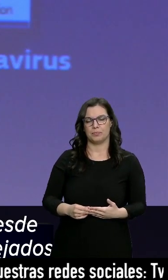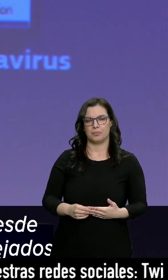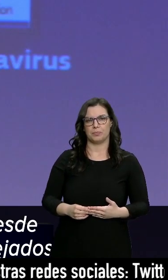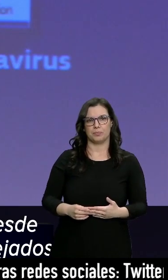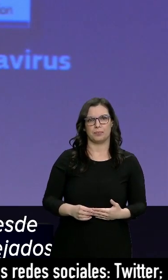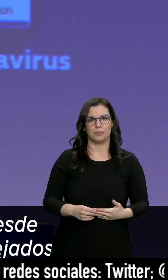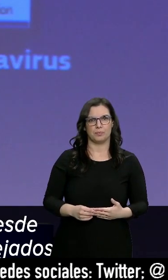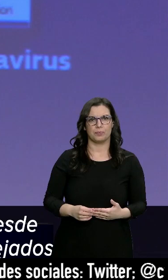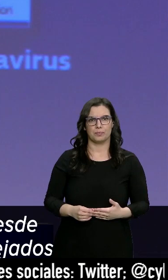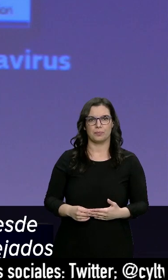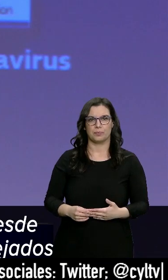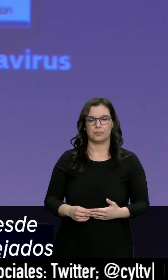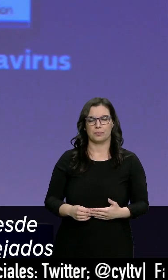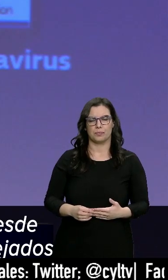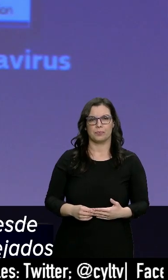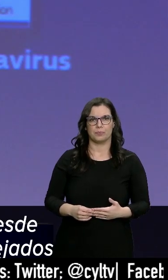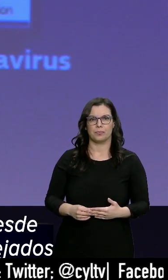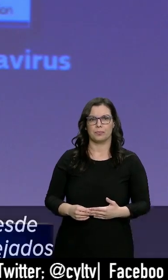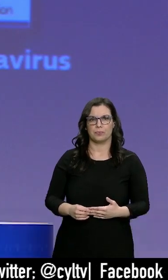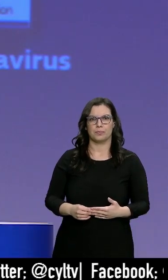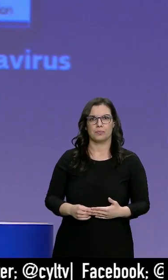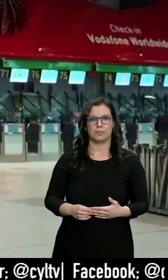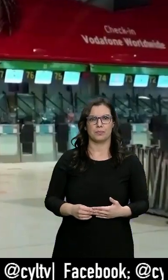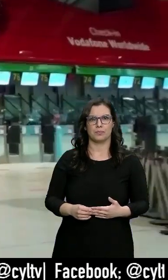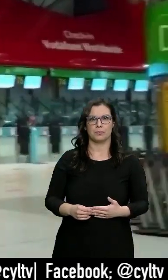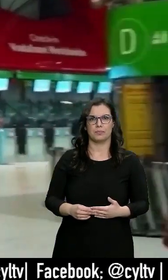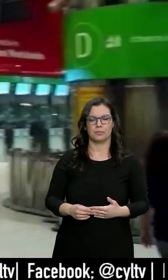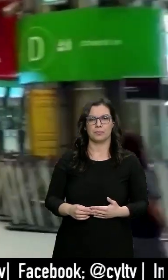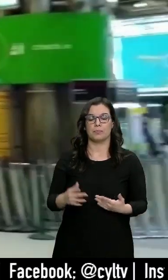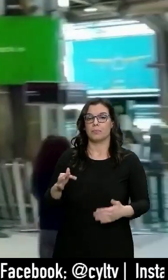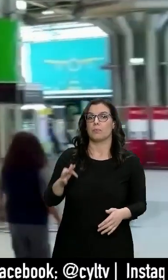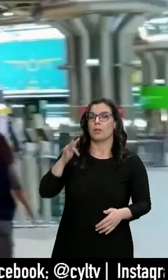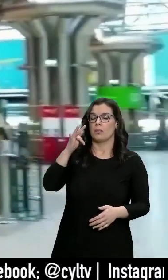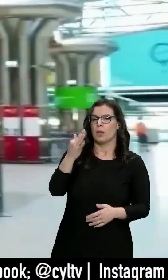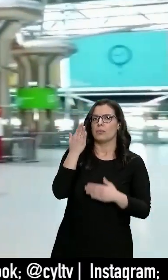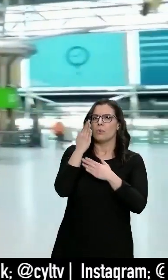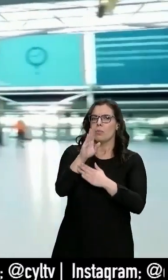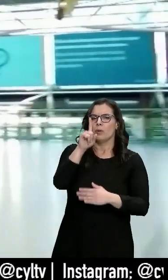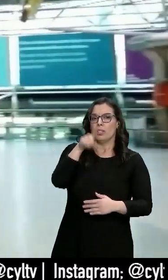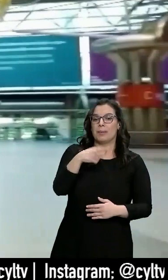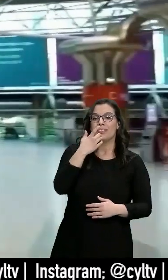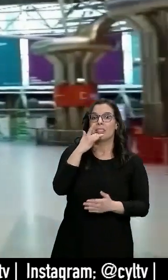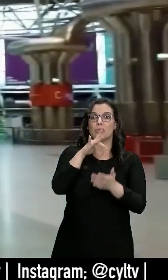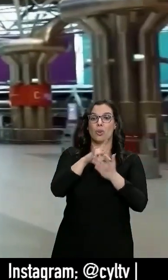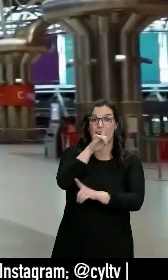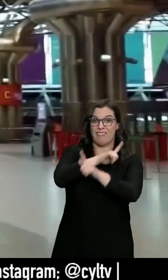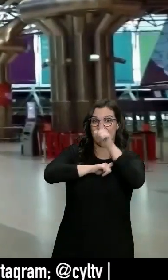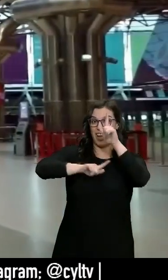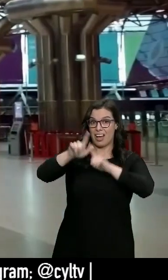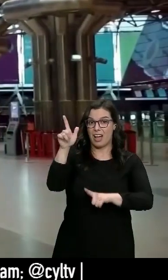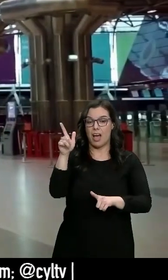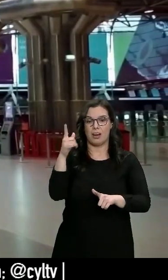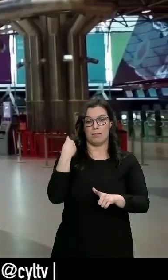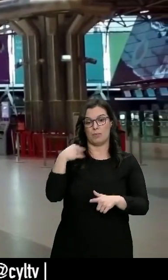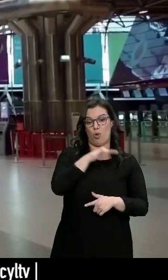from high-risk areas is strongly discouraged. Además, proponen que en el caso de viajes esenciales desde o